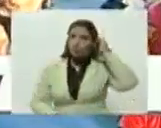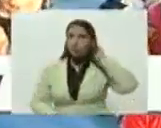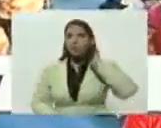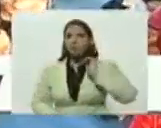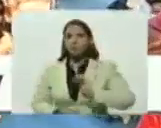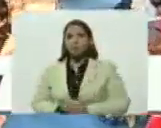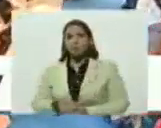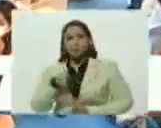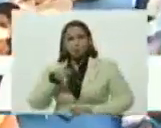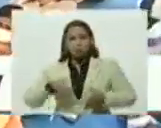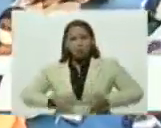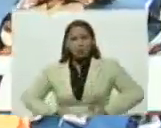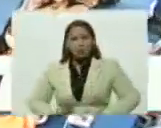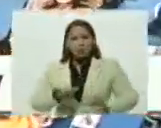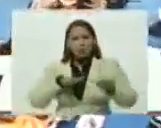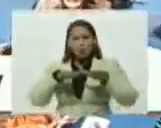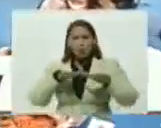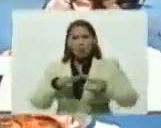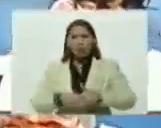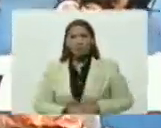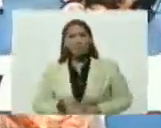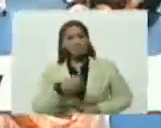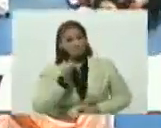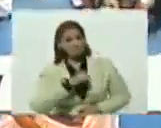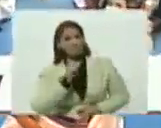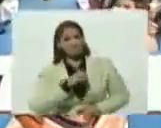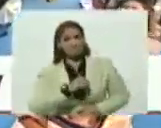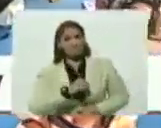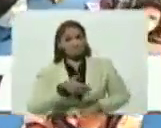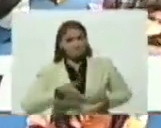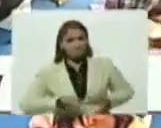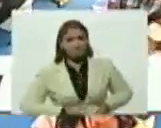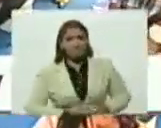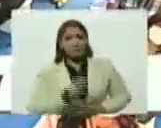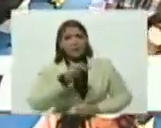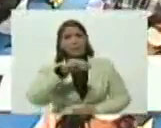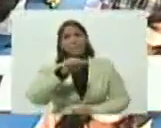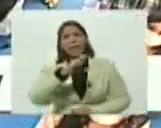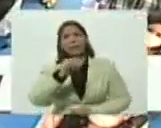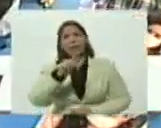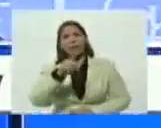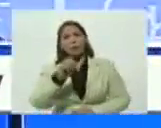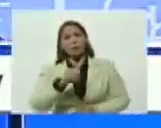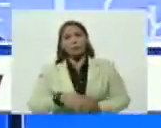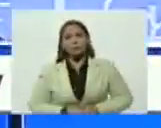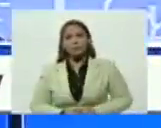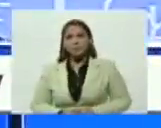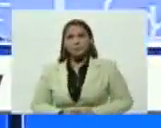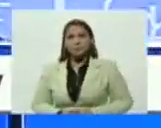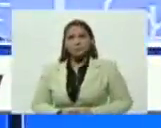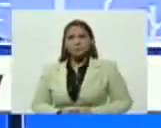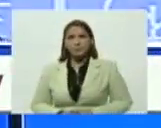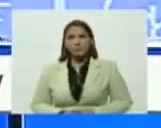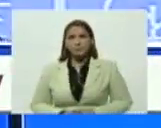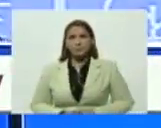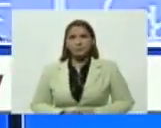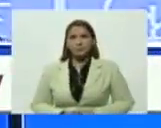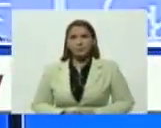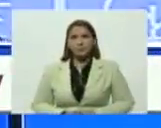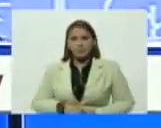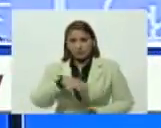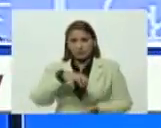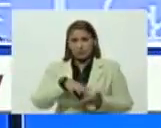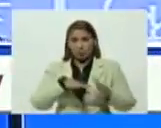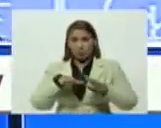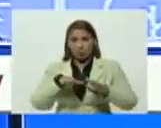tú naciste en Cojedes. Así mismo es, presidente. Nací en Macapo, estado Cojedes. Macacua. Macapo. Macapo,